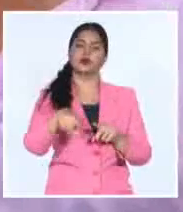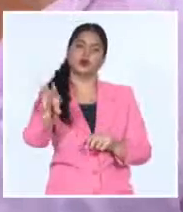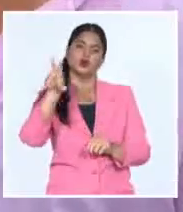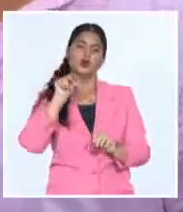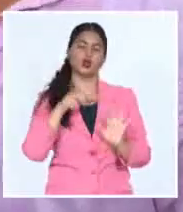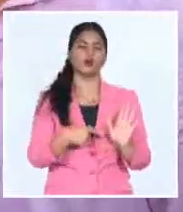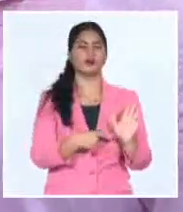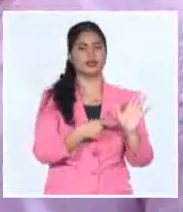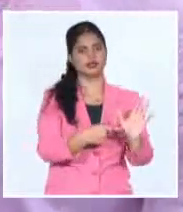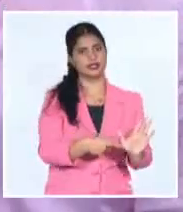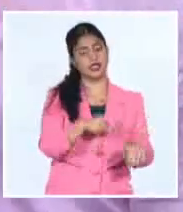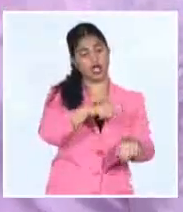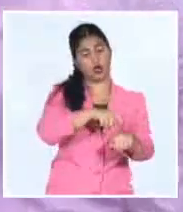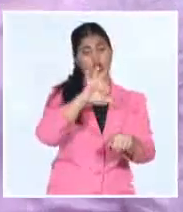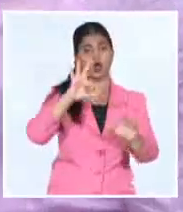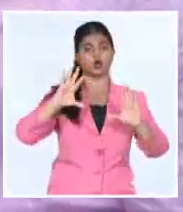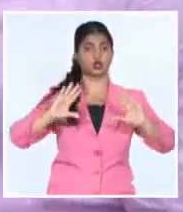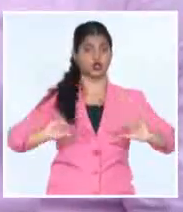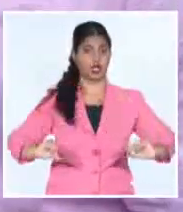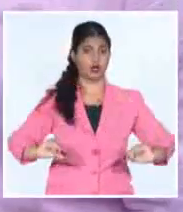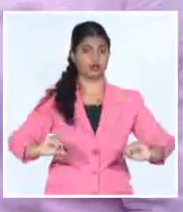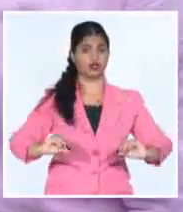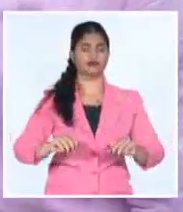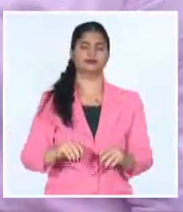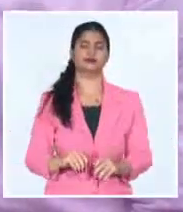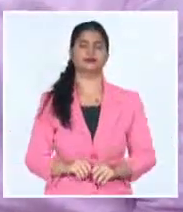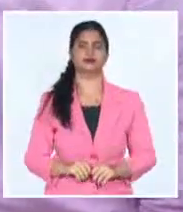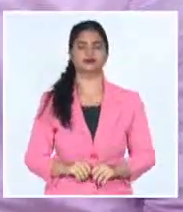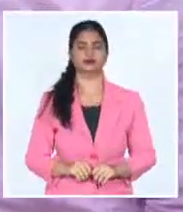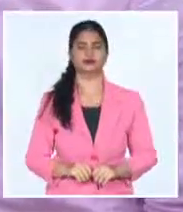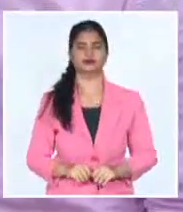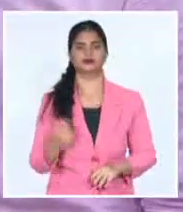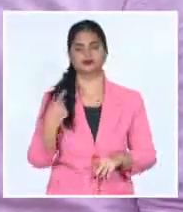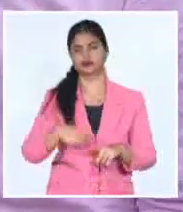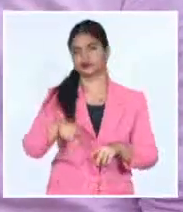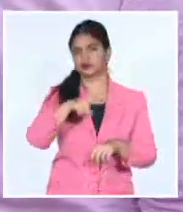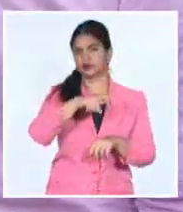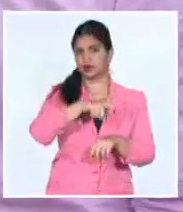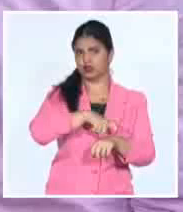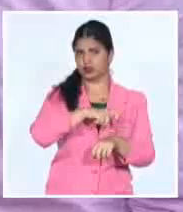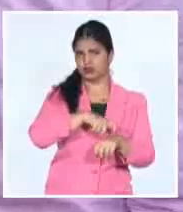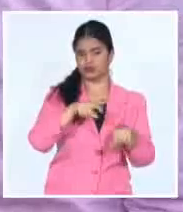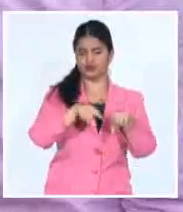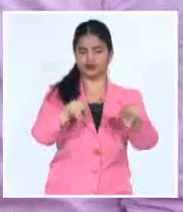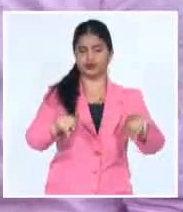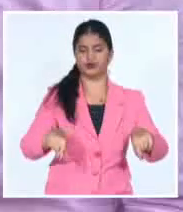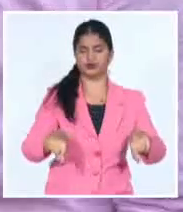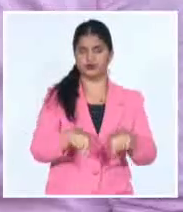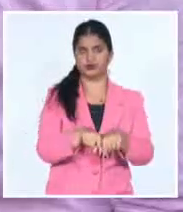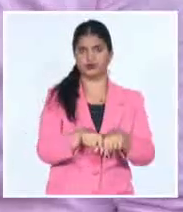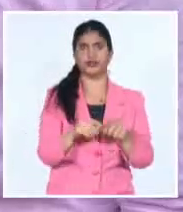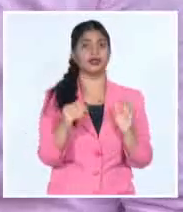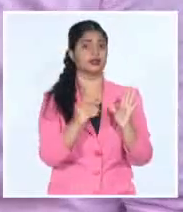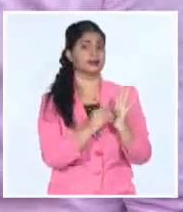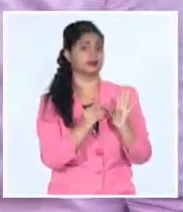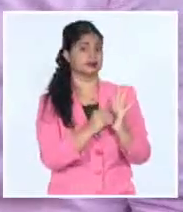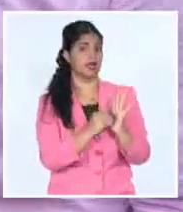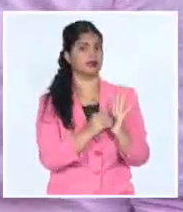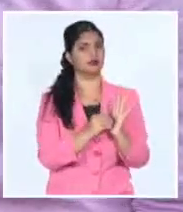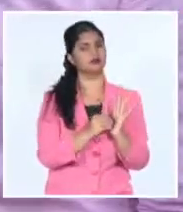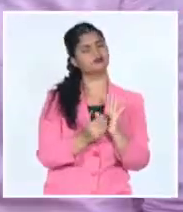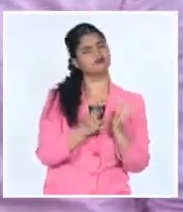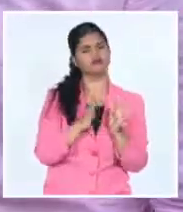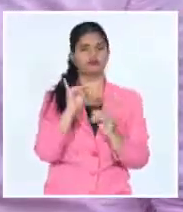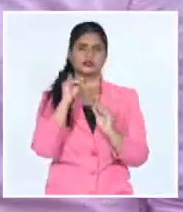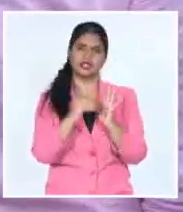poniendo a las 8 de la noche en el patio del Cabildo, mientras que en el horario de la sala Más bien en las tardes, 6 de la tarde, se estarán